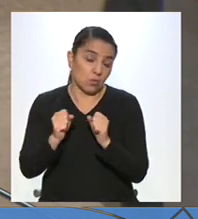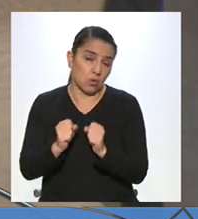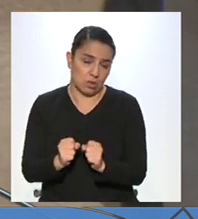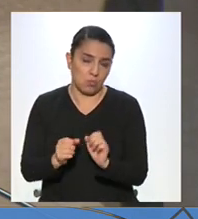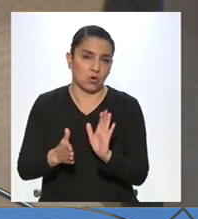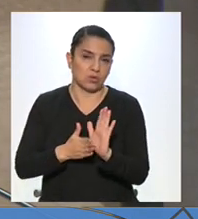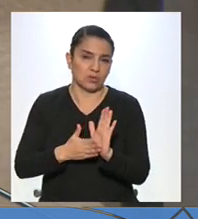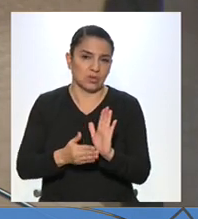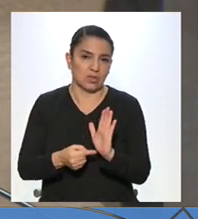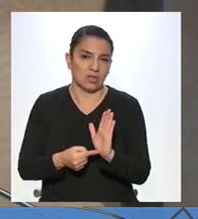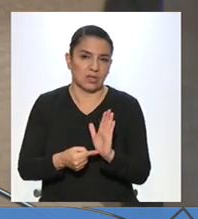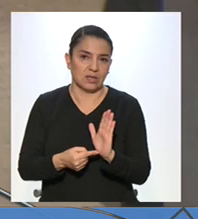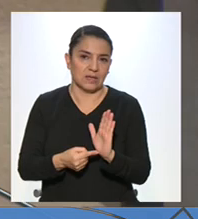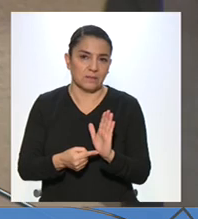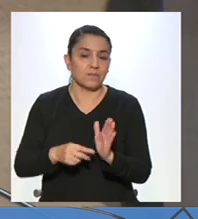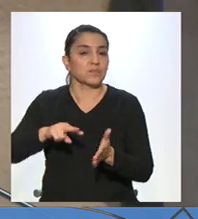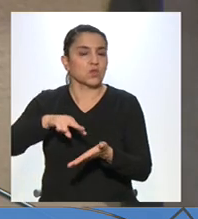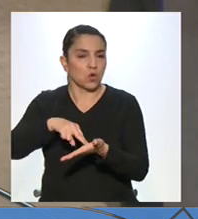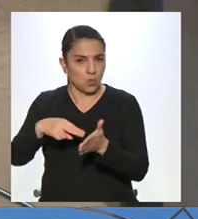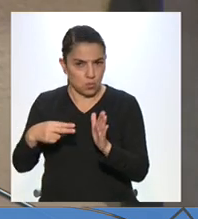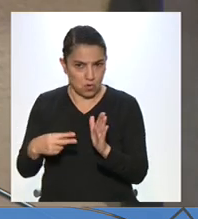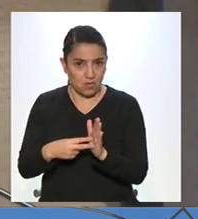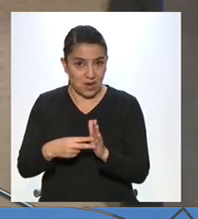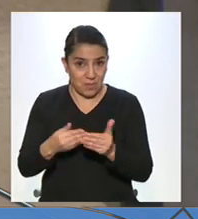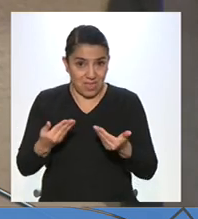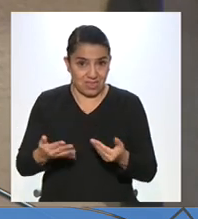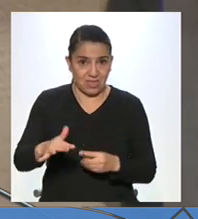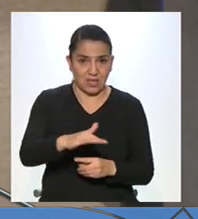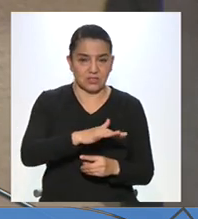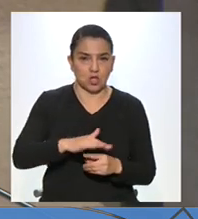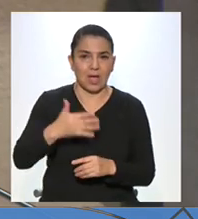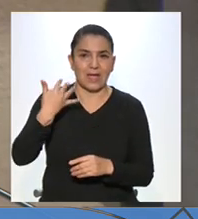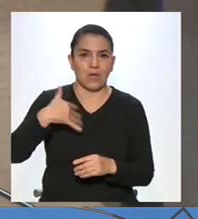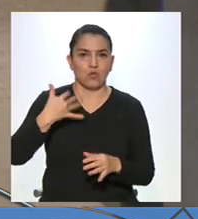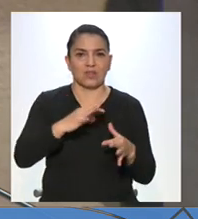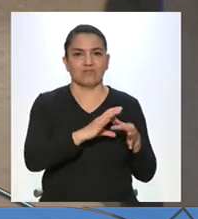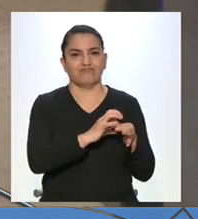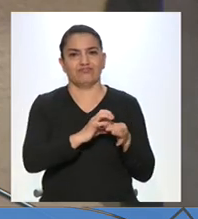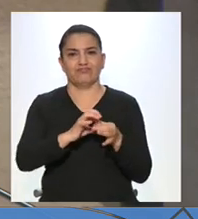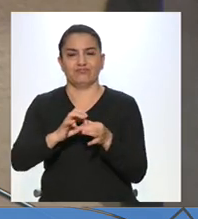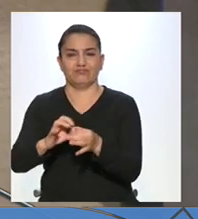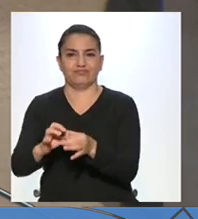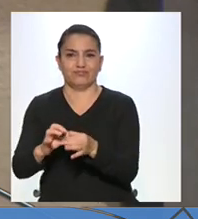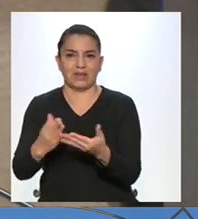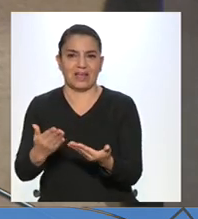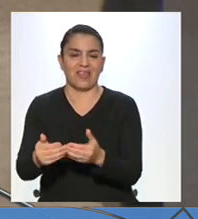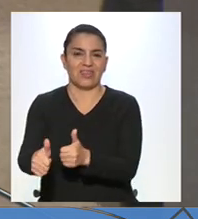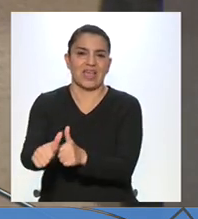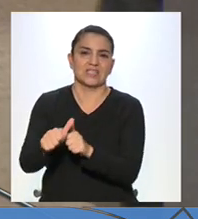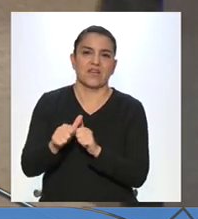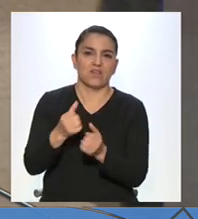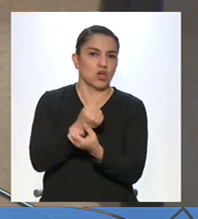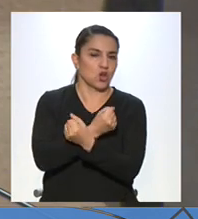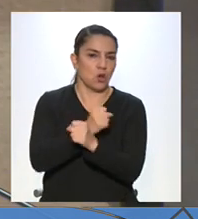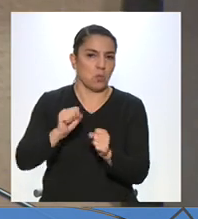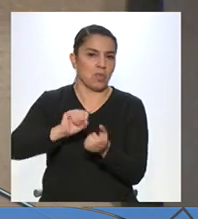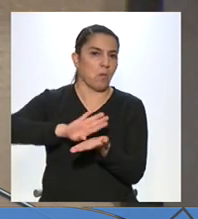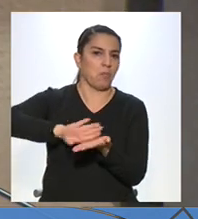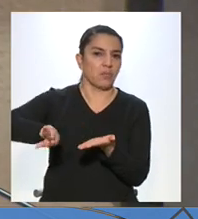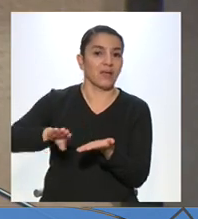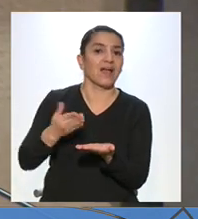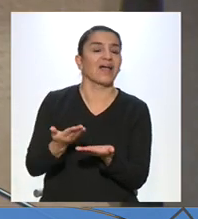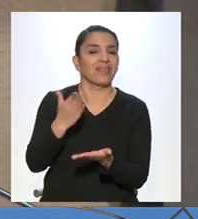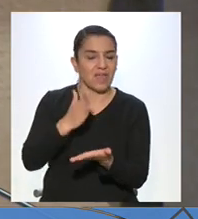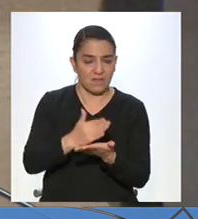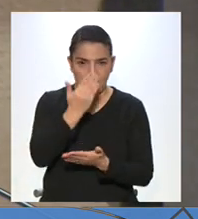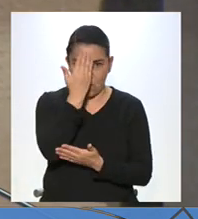constatar, una crisis de esta magnitud deja importantes secuelas, cicatrices y desafíos que no podemos ignorar y que deben ser